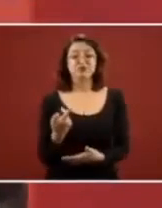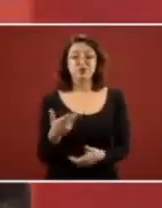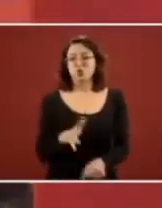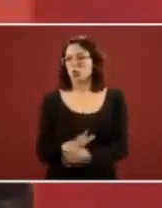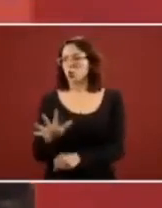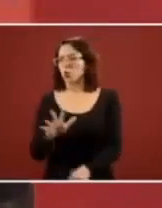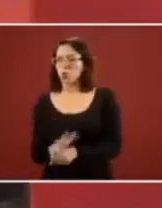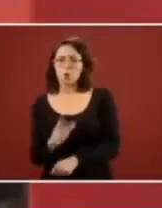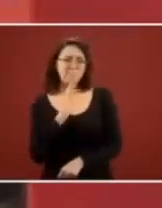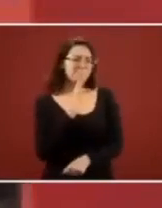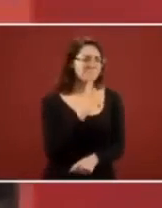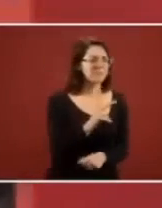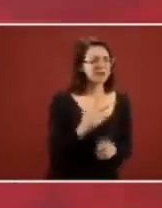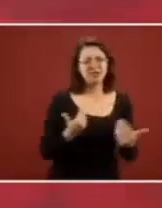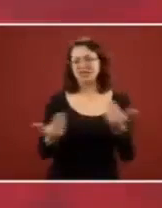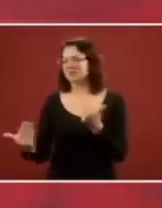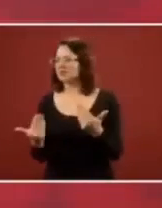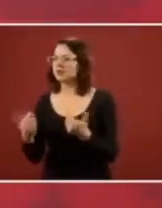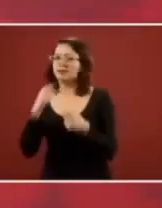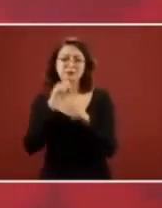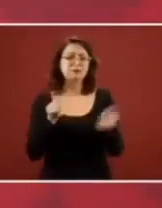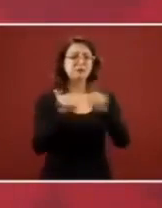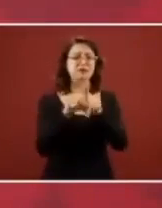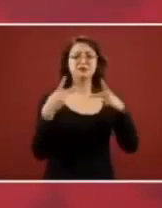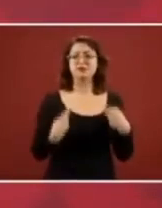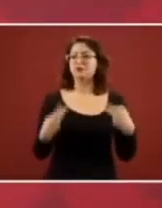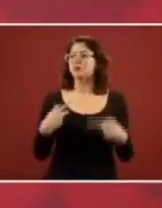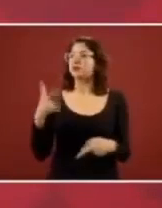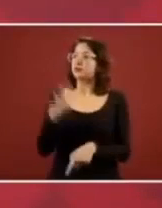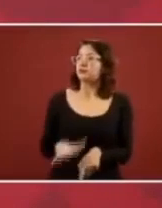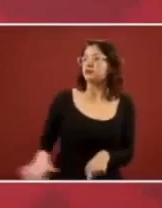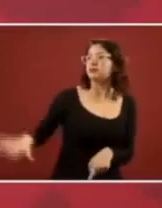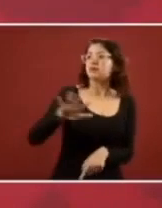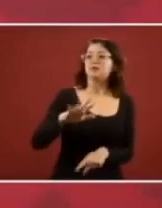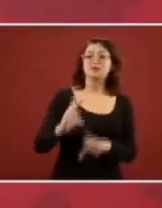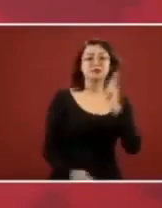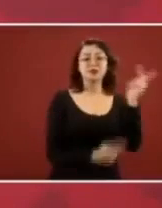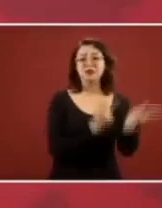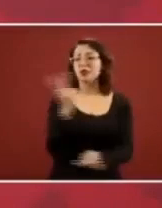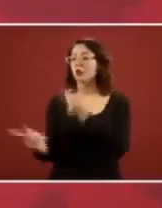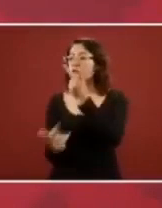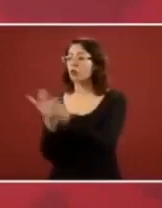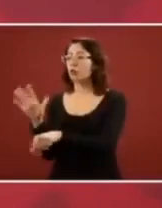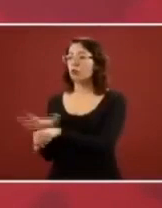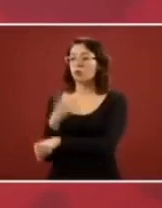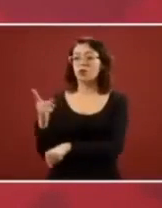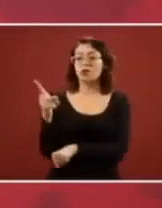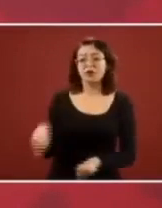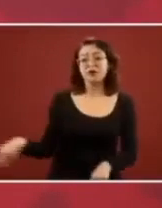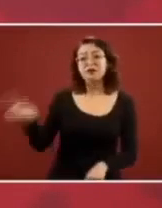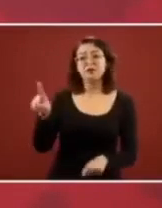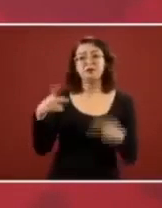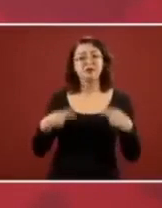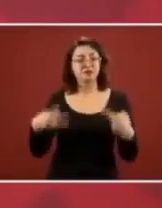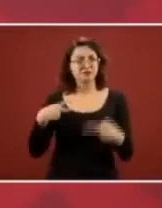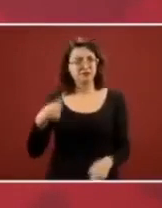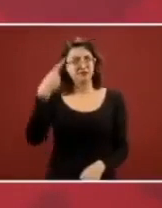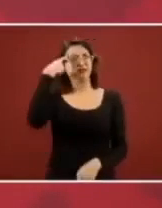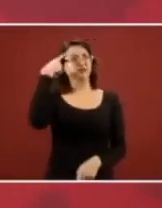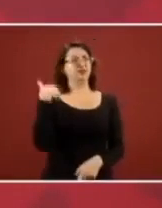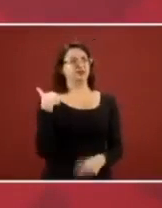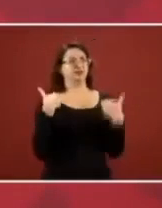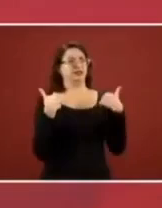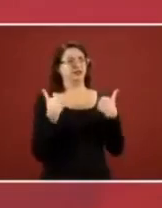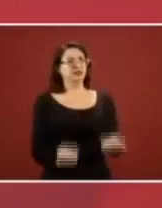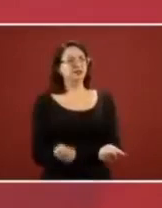de prensa de este lunes 6 de enero en Palacio Nacional, insistió en que la edificación de esa terminal aérea representa un ahorro